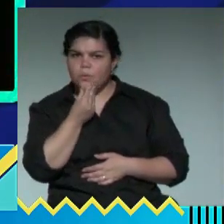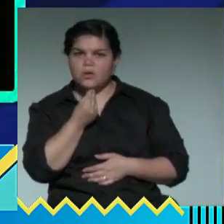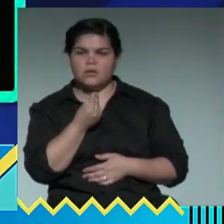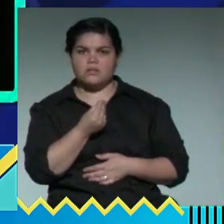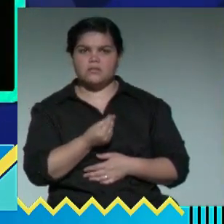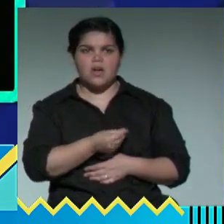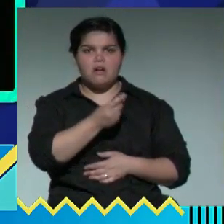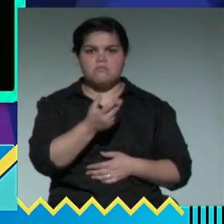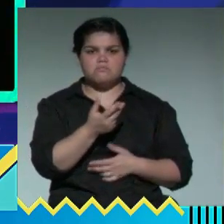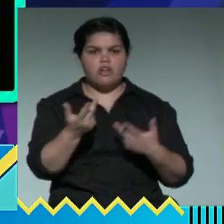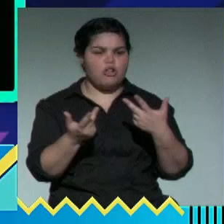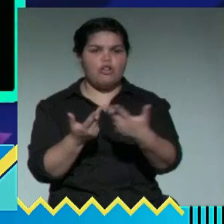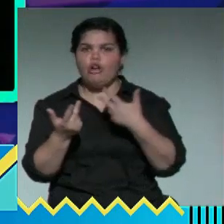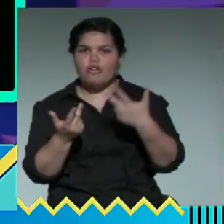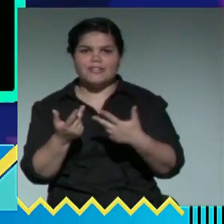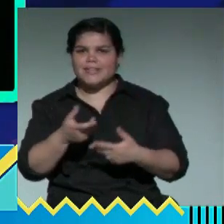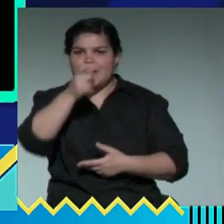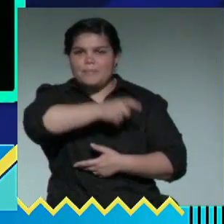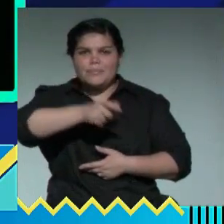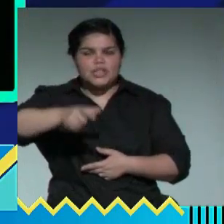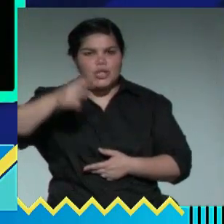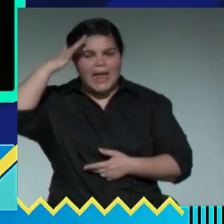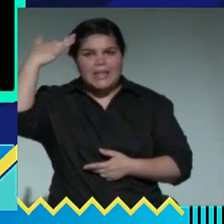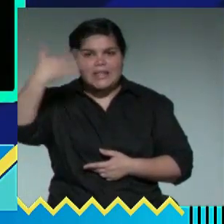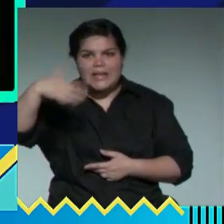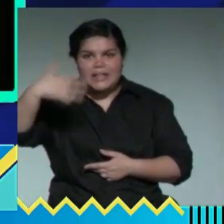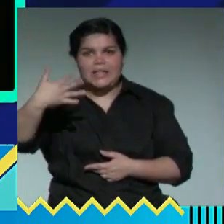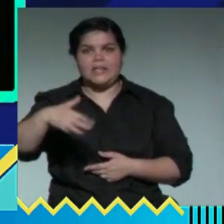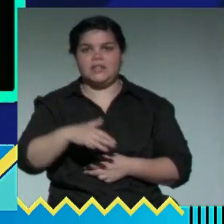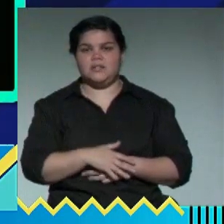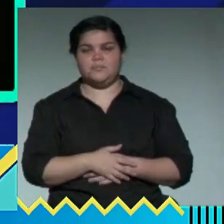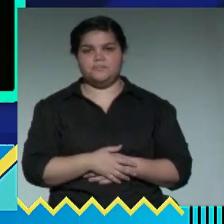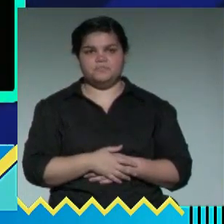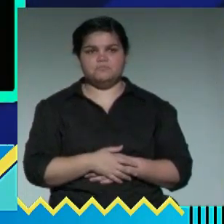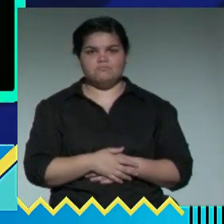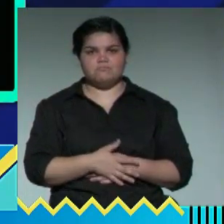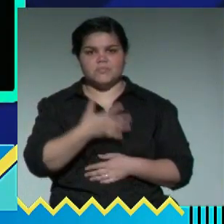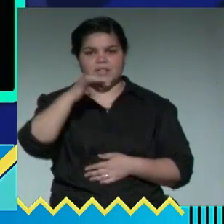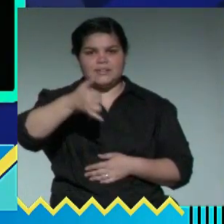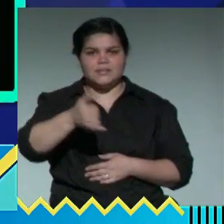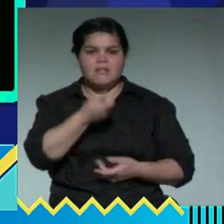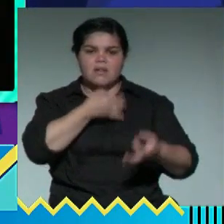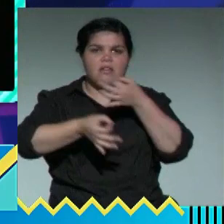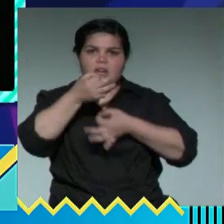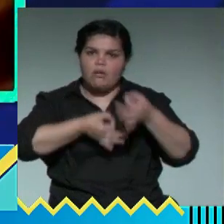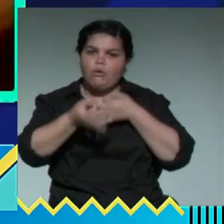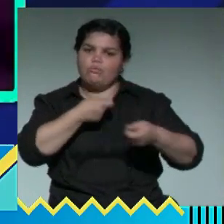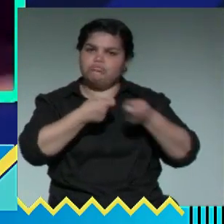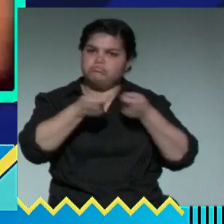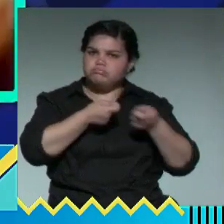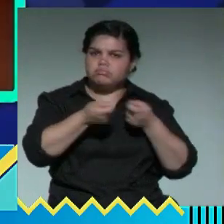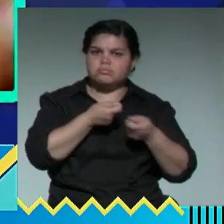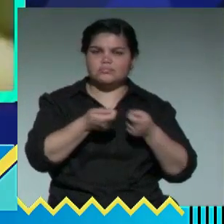Muy inteligentes, creo que son personas realmente inteligentes, porque han sabido hacer también un gran negocio su música, su carrera.